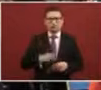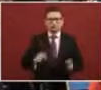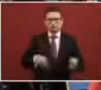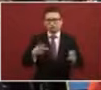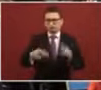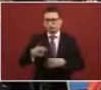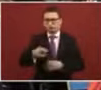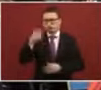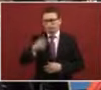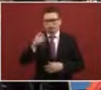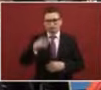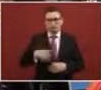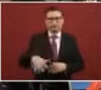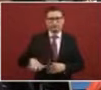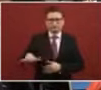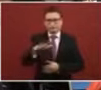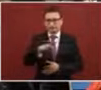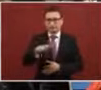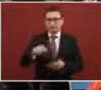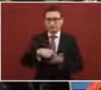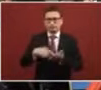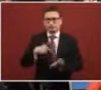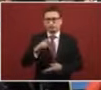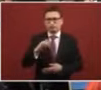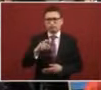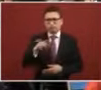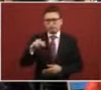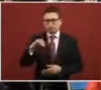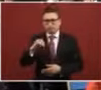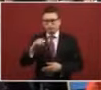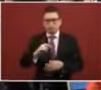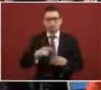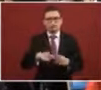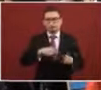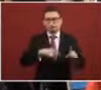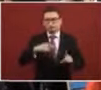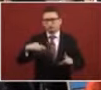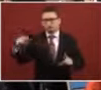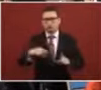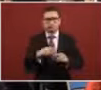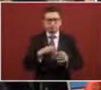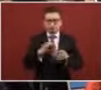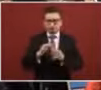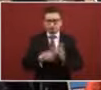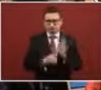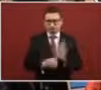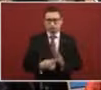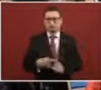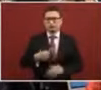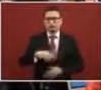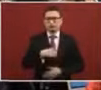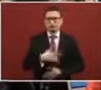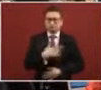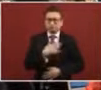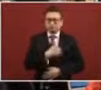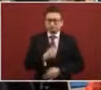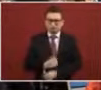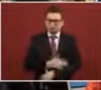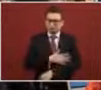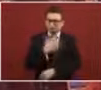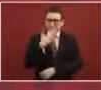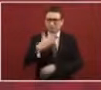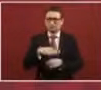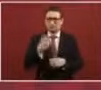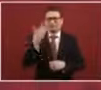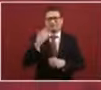en Los Pinos. Comentarles que nos encontramos muy satisfechos. Creo que no habíamos podido tener un mejor inicio como